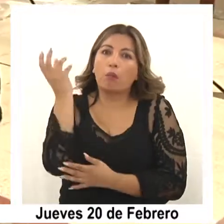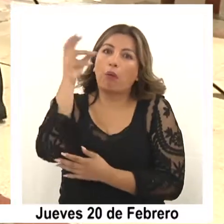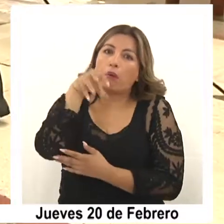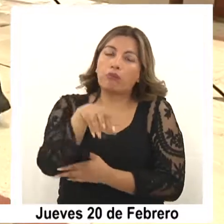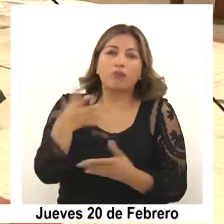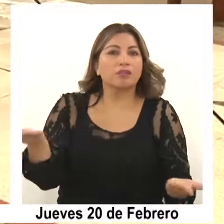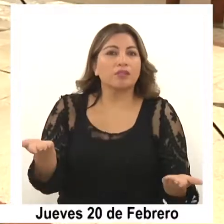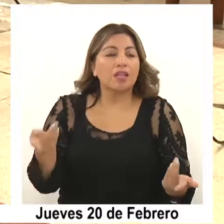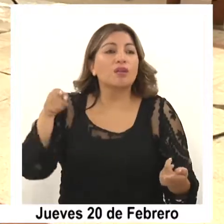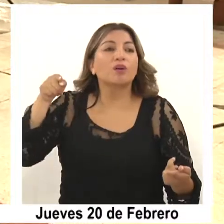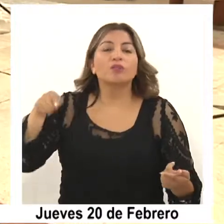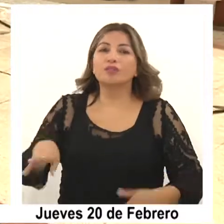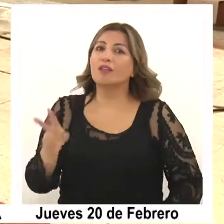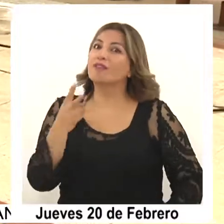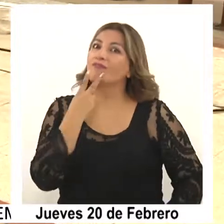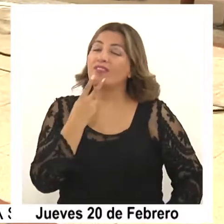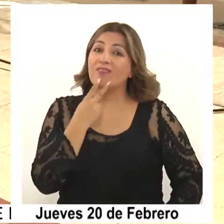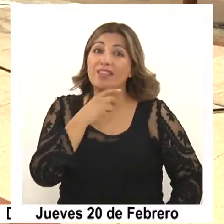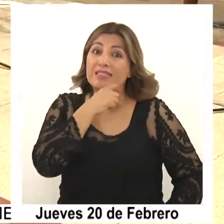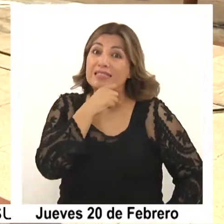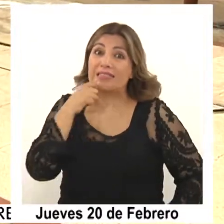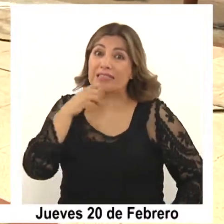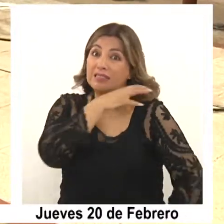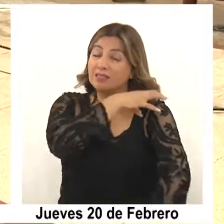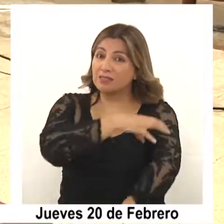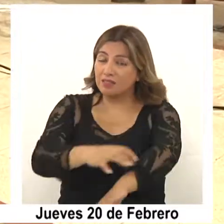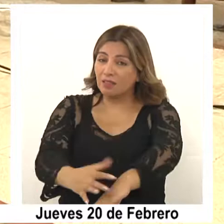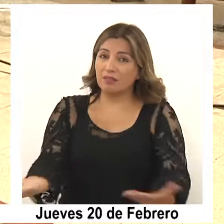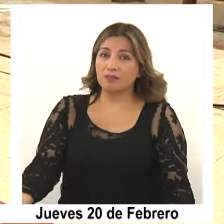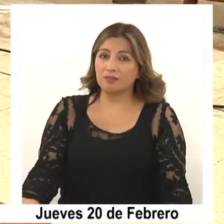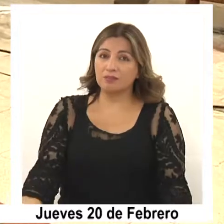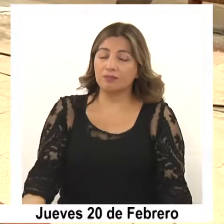sobre todo, cuando se está viviendo sequía en el país.